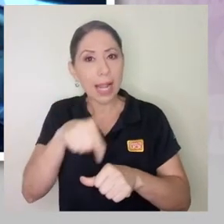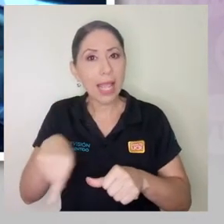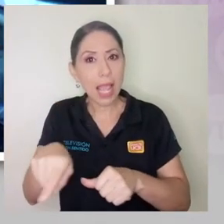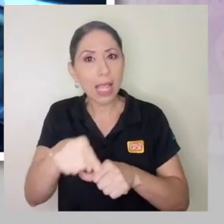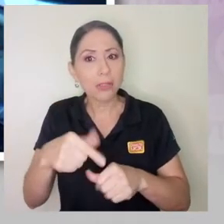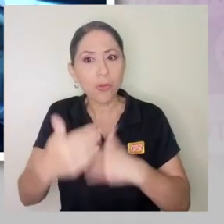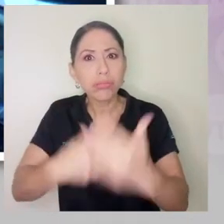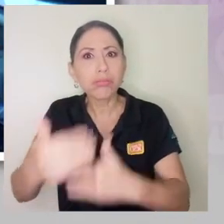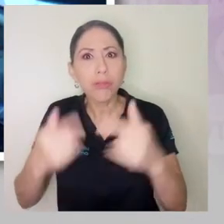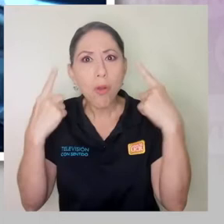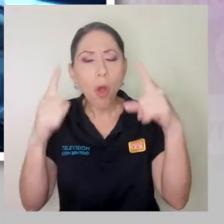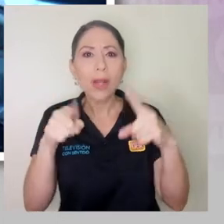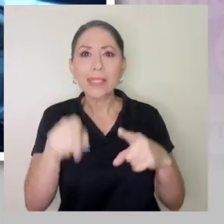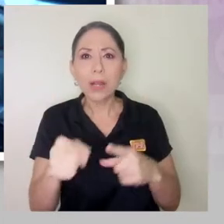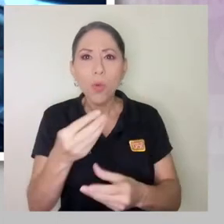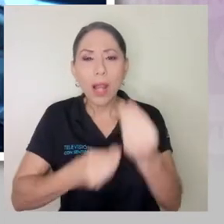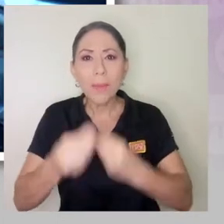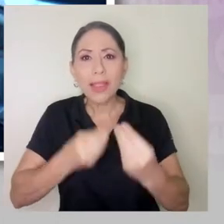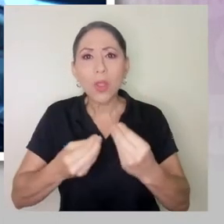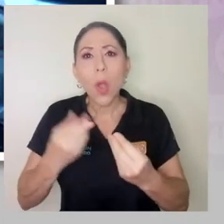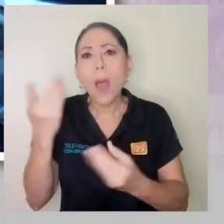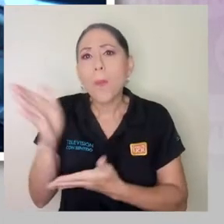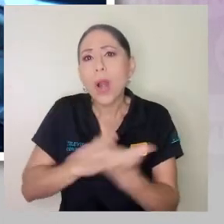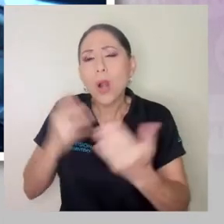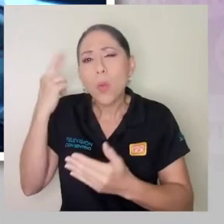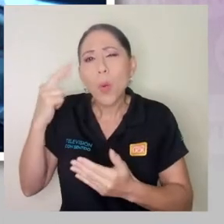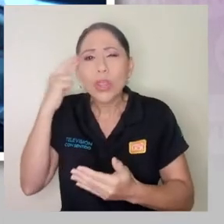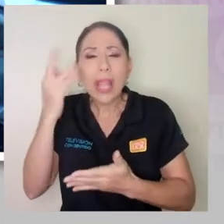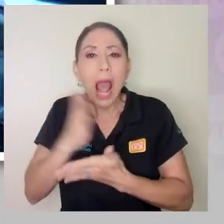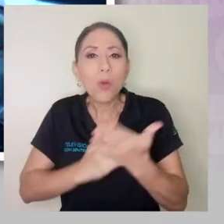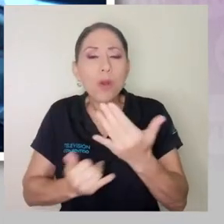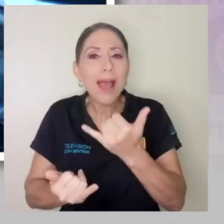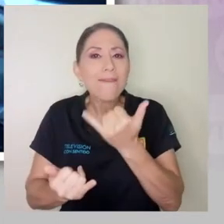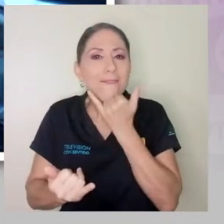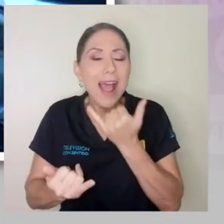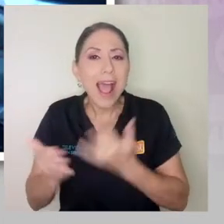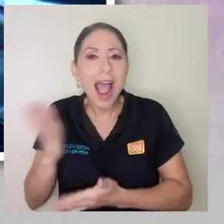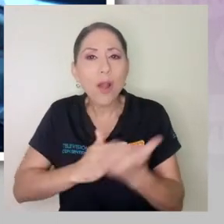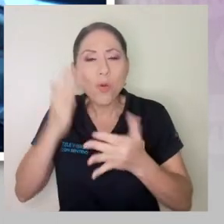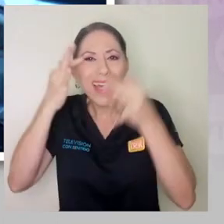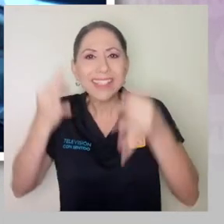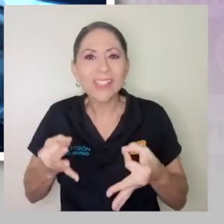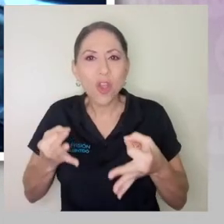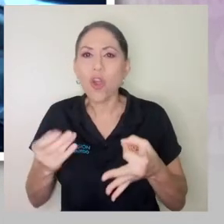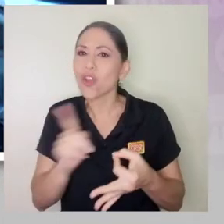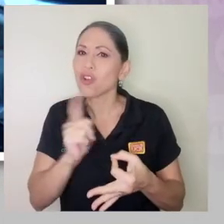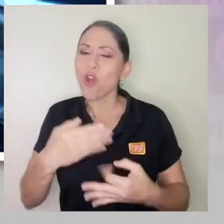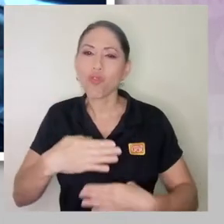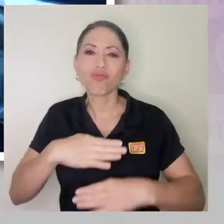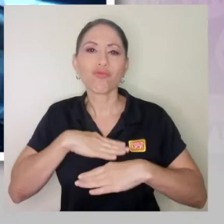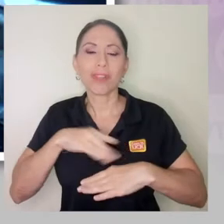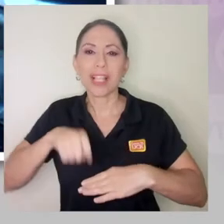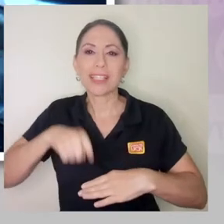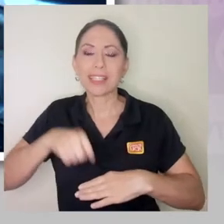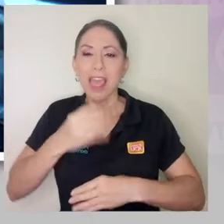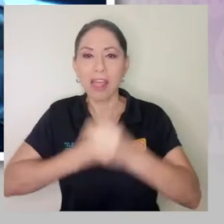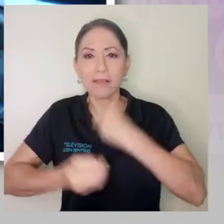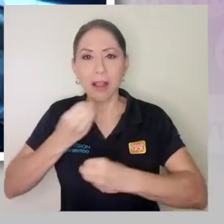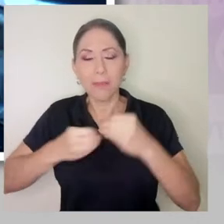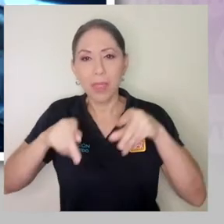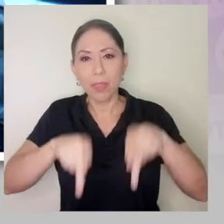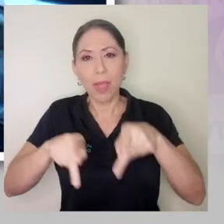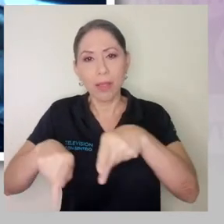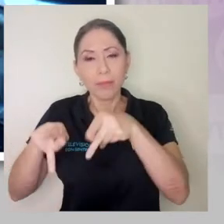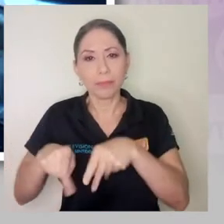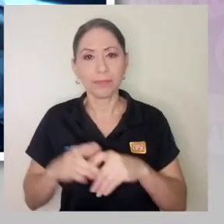constituirse como un alimento y que por algún motivo, alguna falla o alguna decisión no llega realmente a suplir las necesidades alimenticias de la